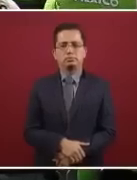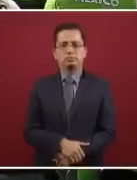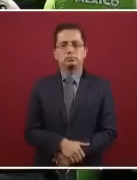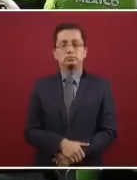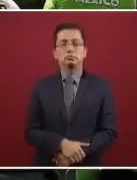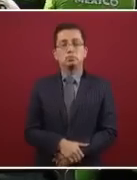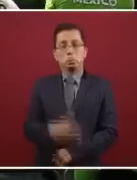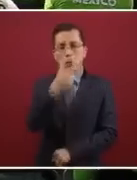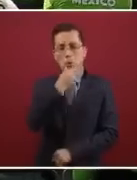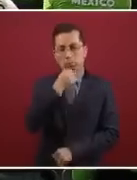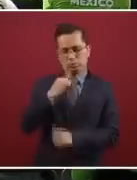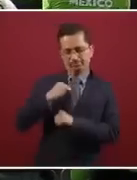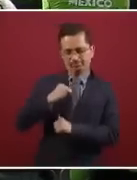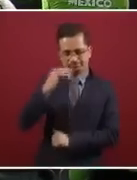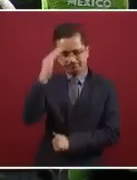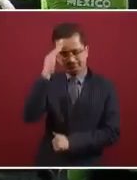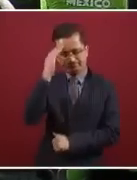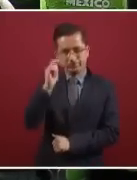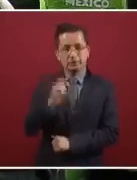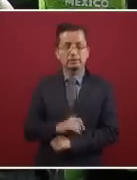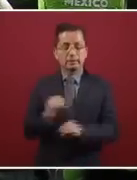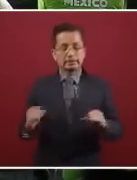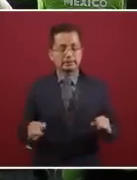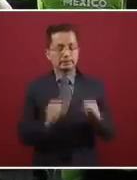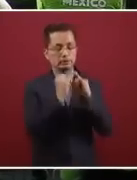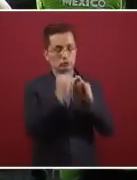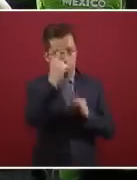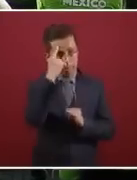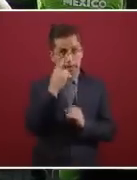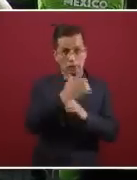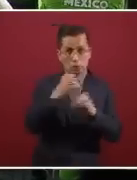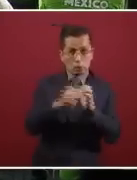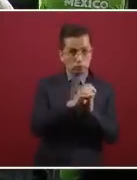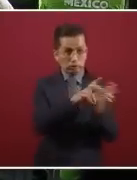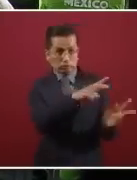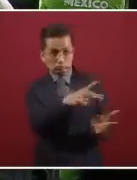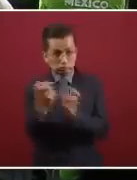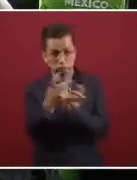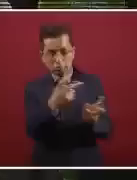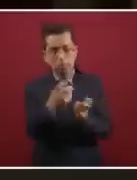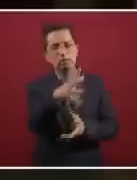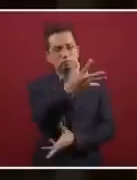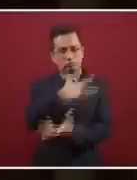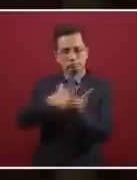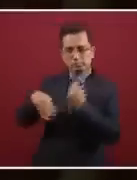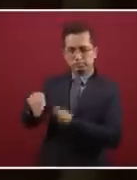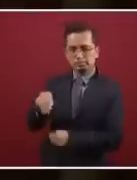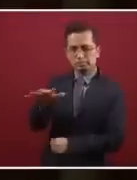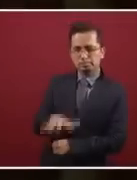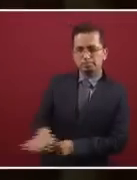El titular del Instituto para Devolver al Pueblo lo Robado, Ricardo Rodríguez Vargas.